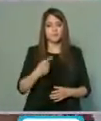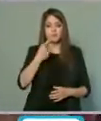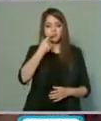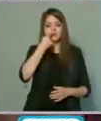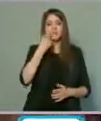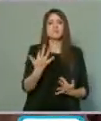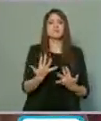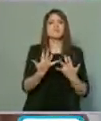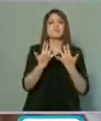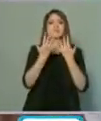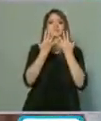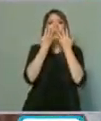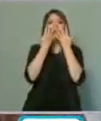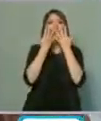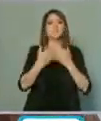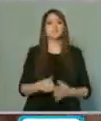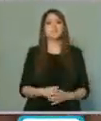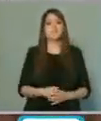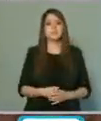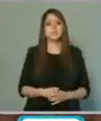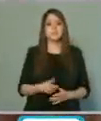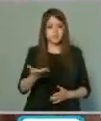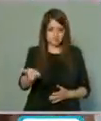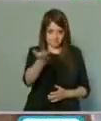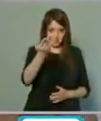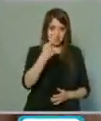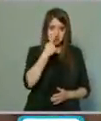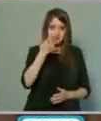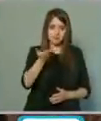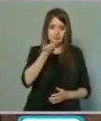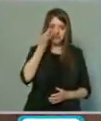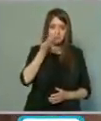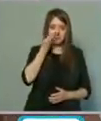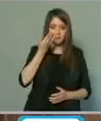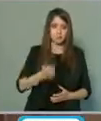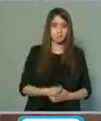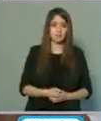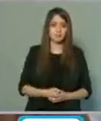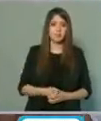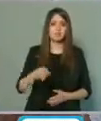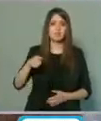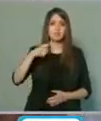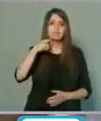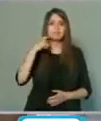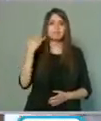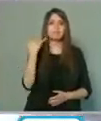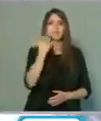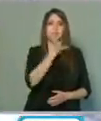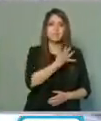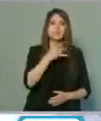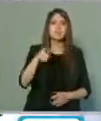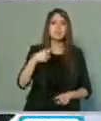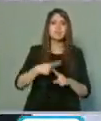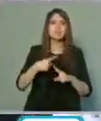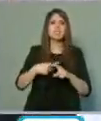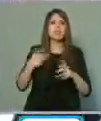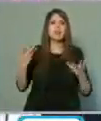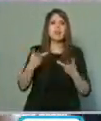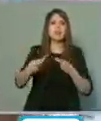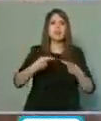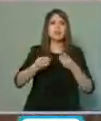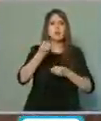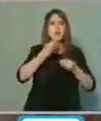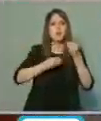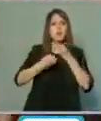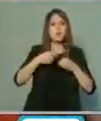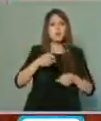huele. Ay, huélalo, tío Alberto. Mire, qué sabroso. ¿Y de quién es la receta de esta